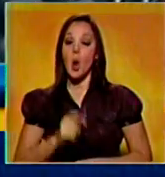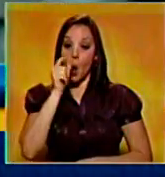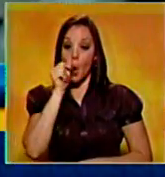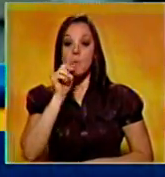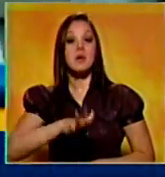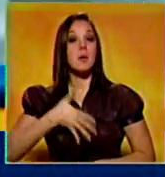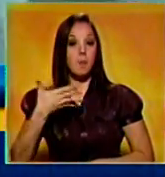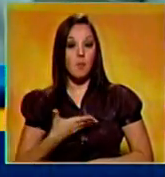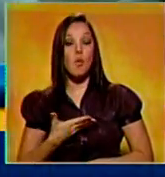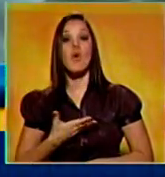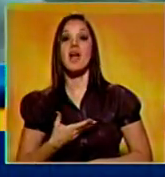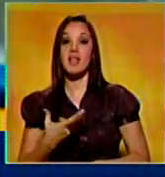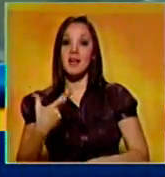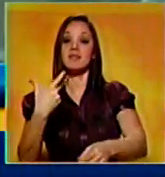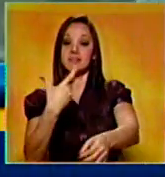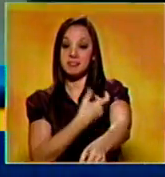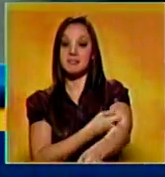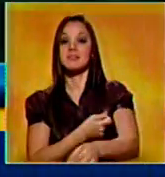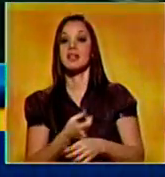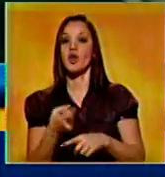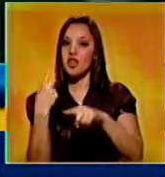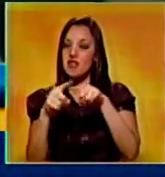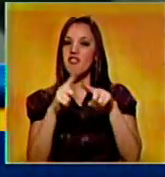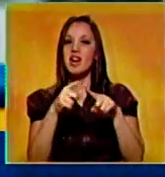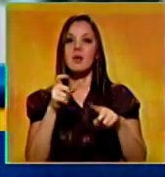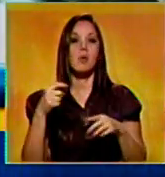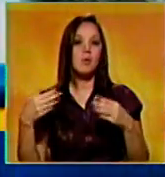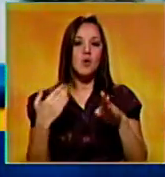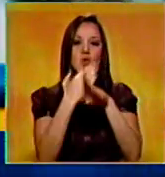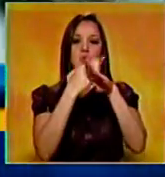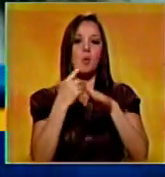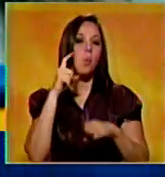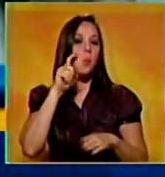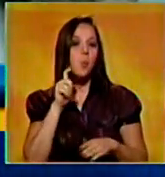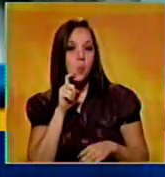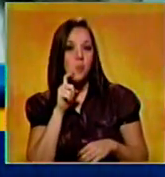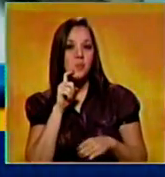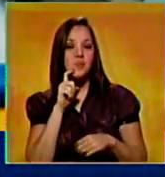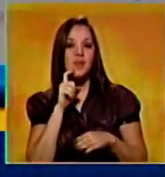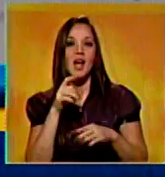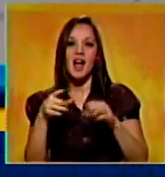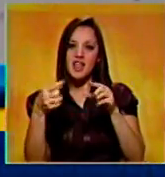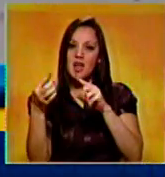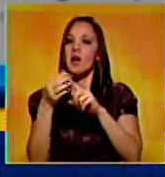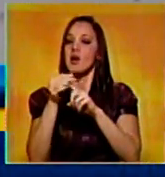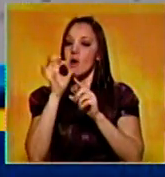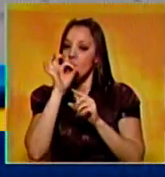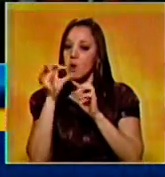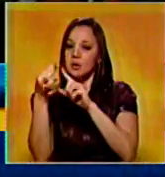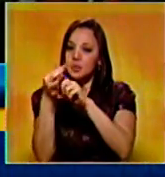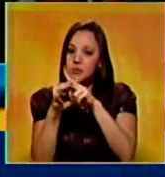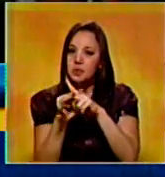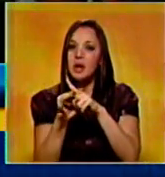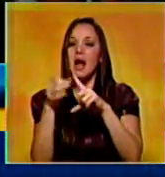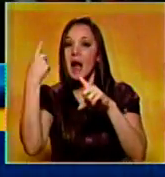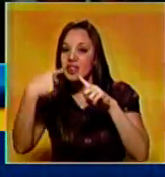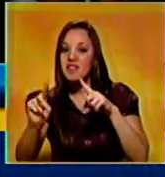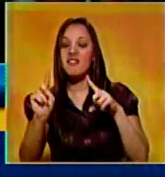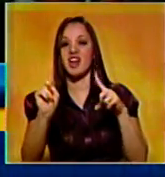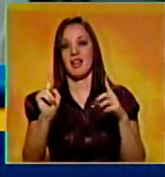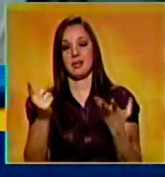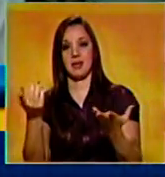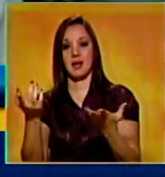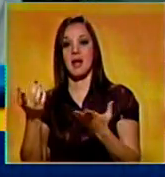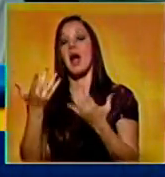podrán utilizar anticonceptivos muy diferentes a los condones dentro de los próximos 3 años. Esto lo informó una organización sin fines de lucro.